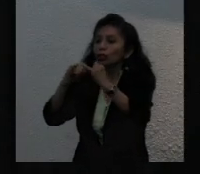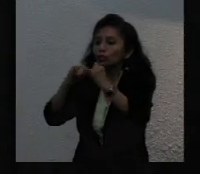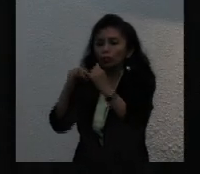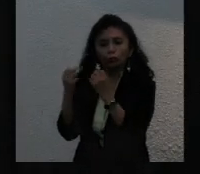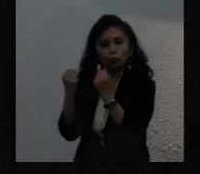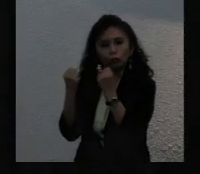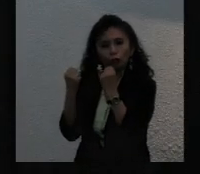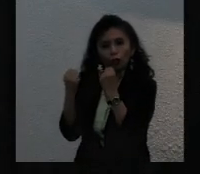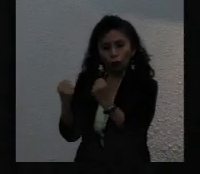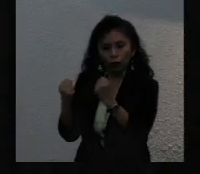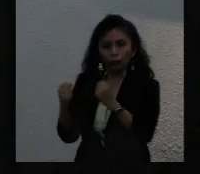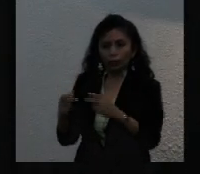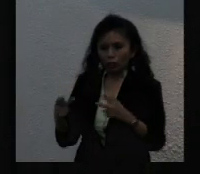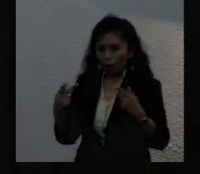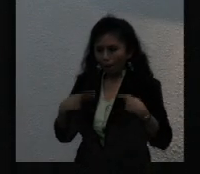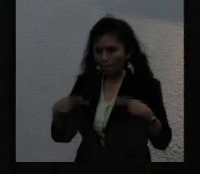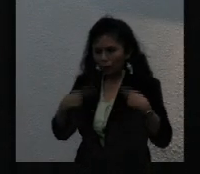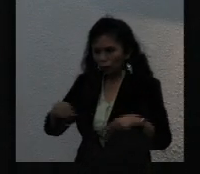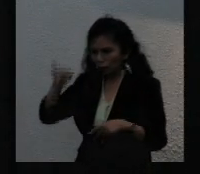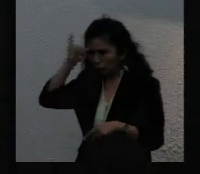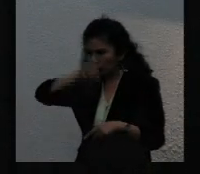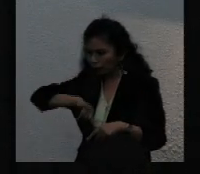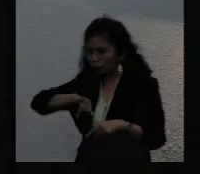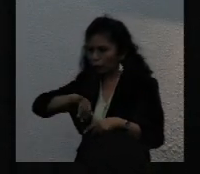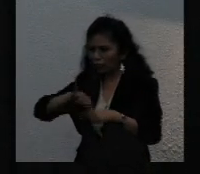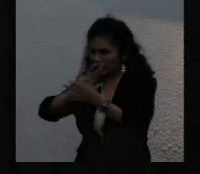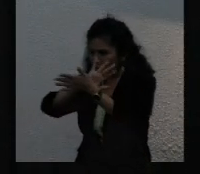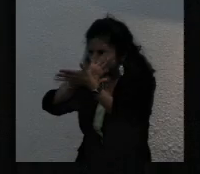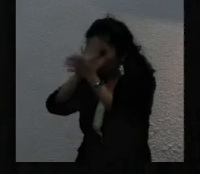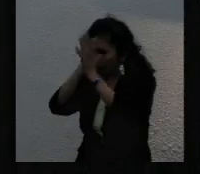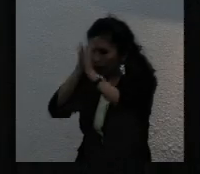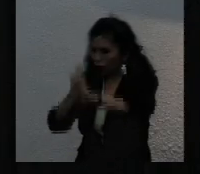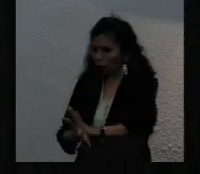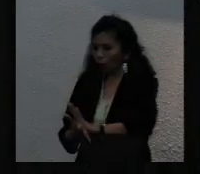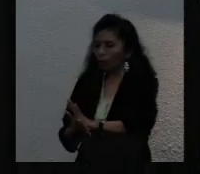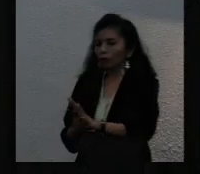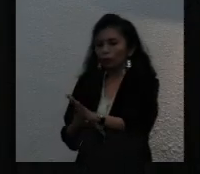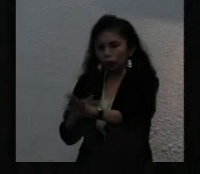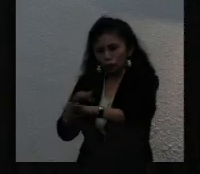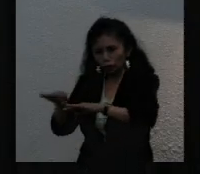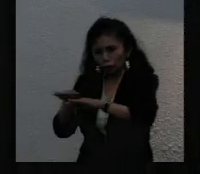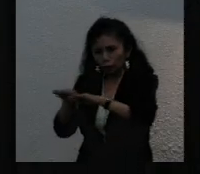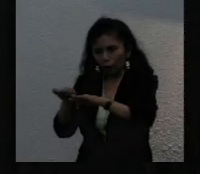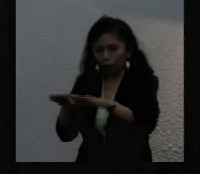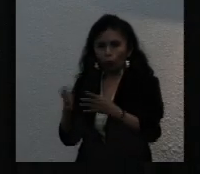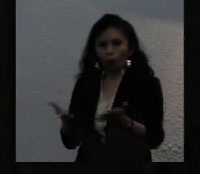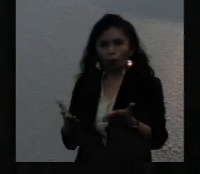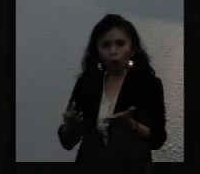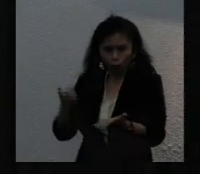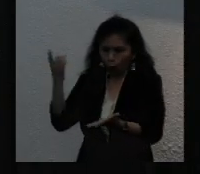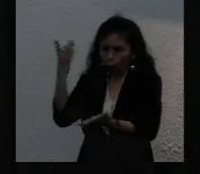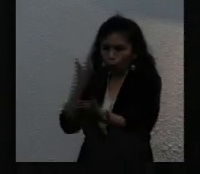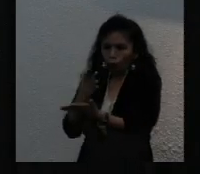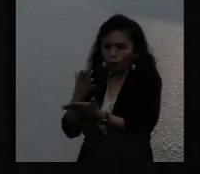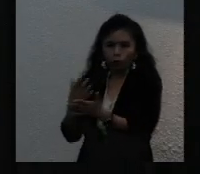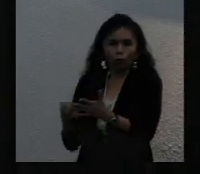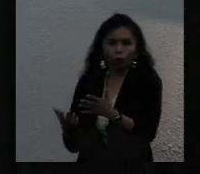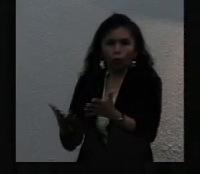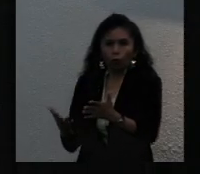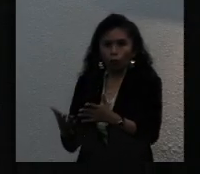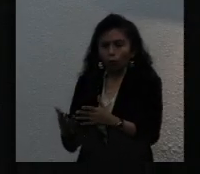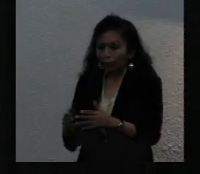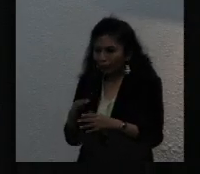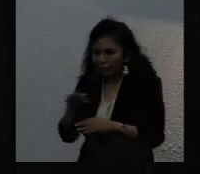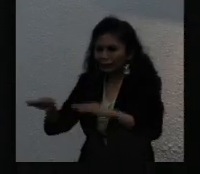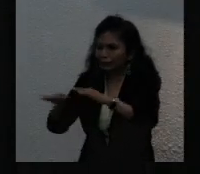con funcionarias y funcionarios que transforman la administración pública para dejar de ser solo de escritorio y